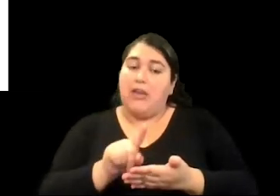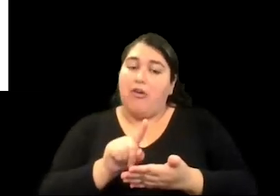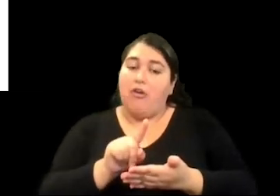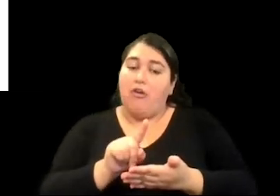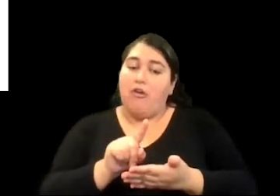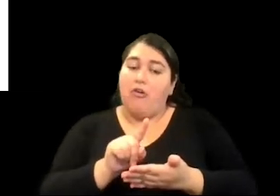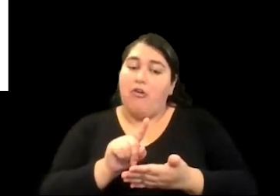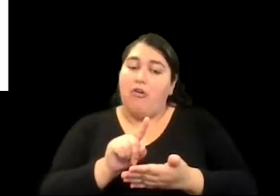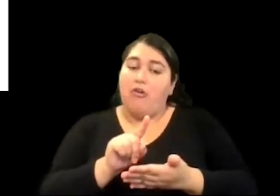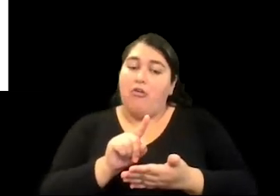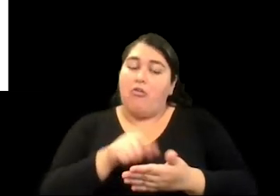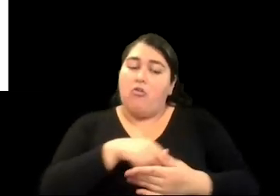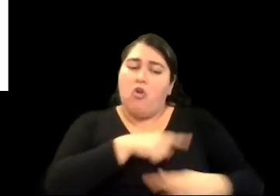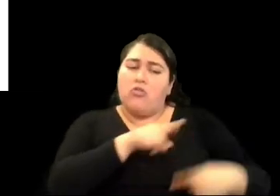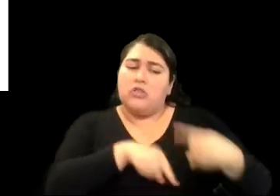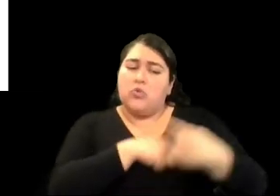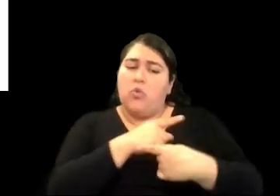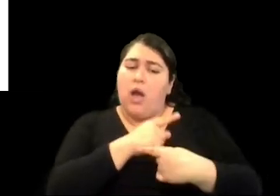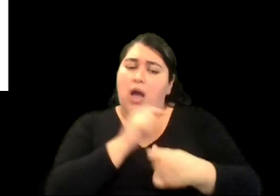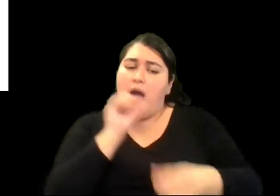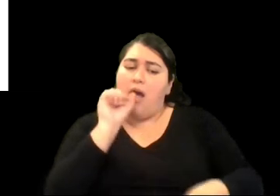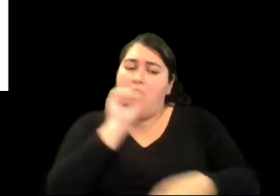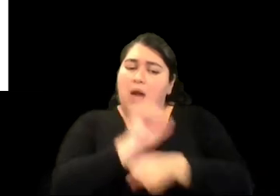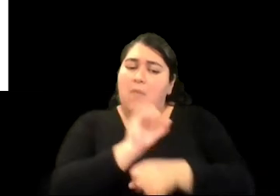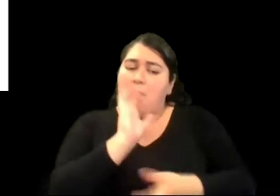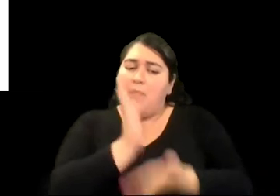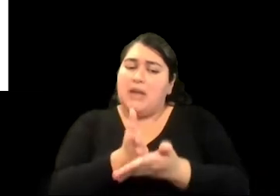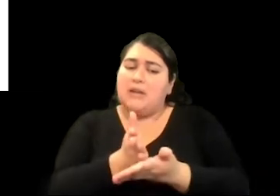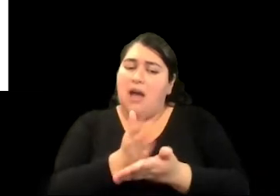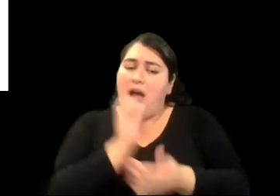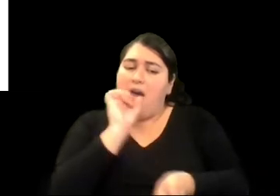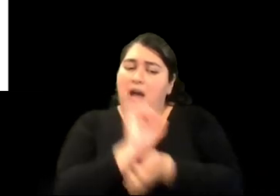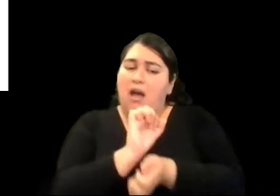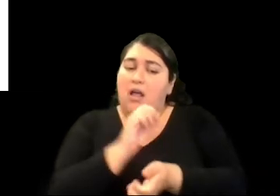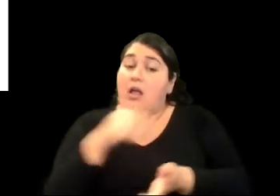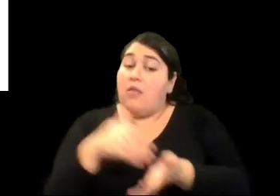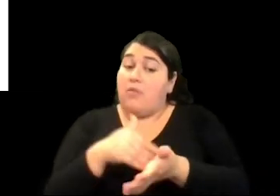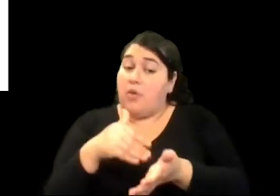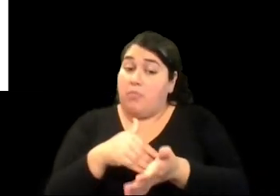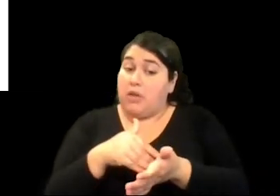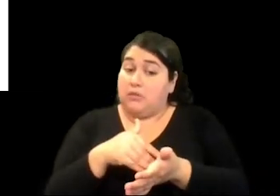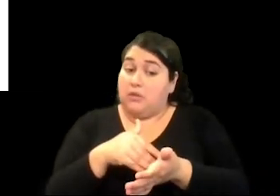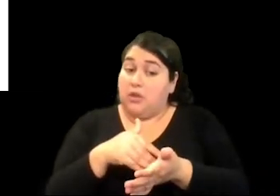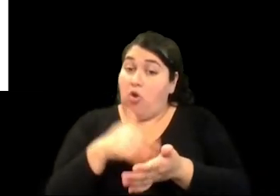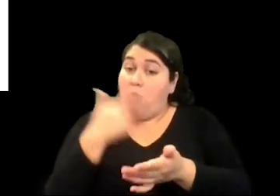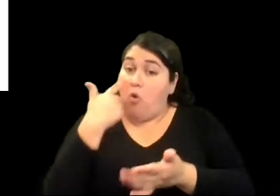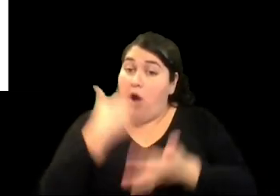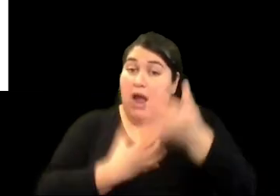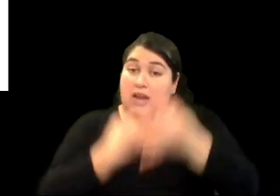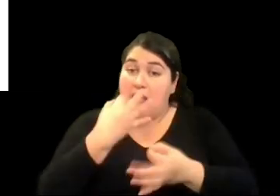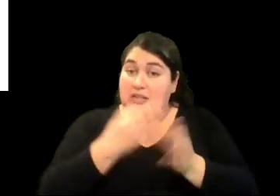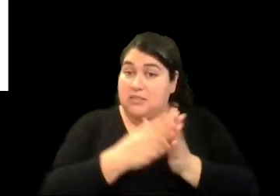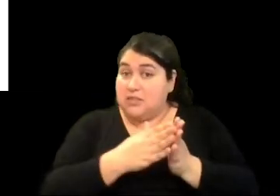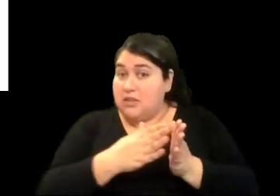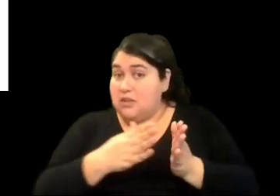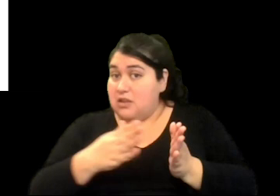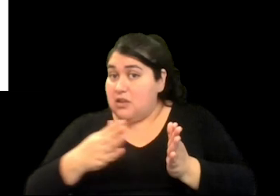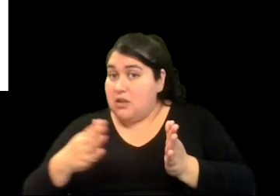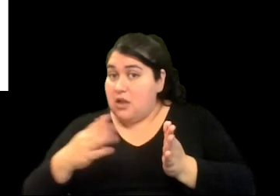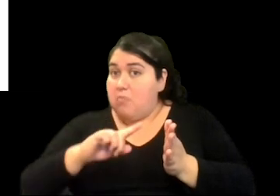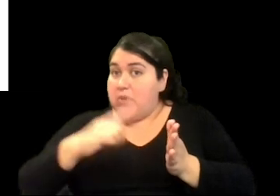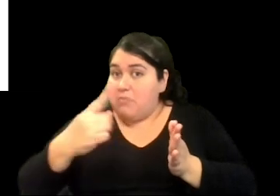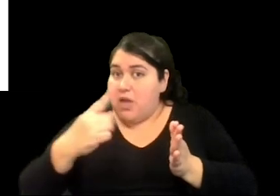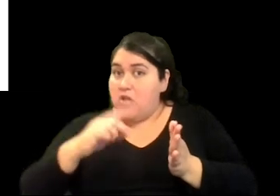extingue siempre que no esté con una condena en segunda instancia, ¿no? Pero tendríamos que tener